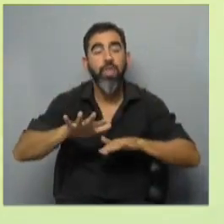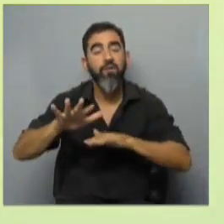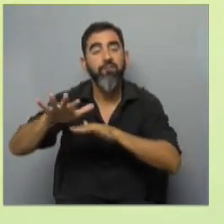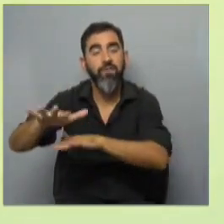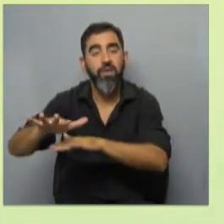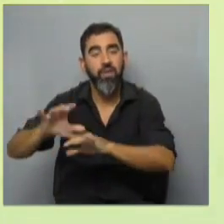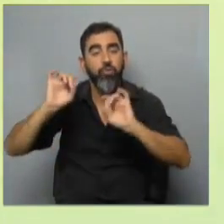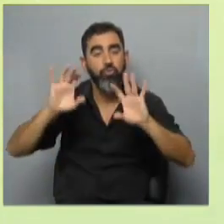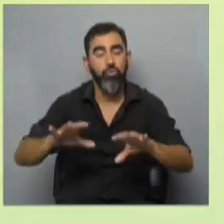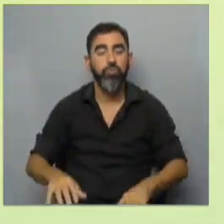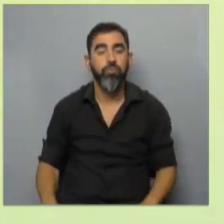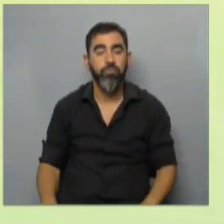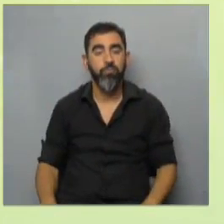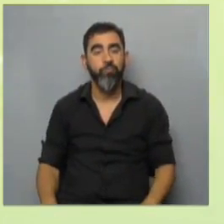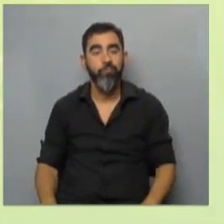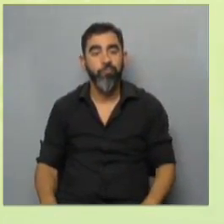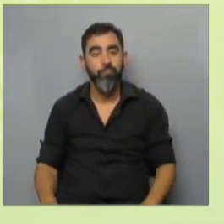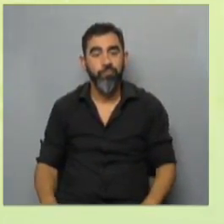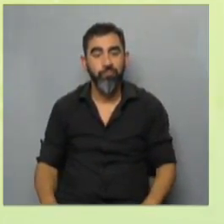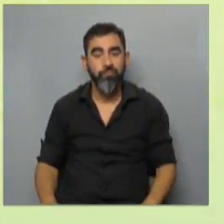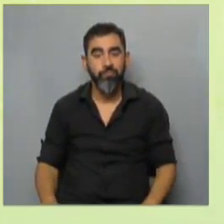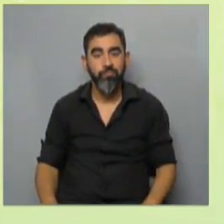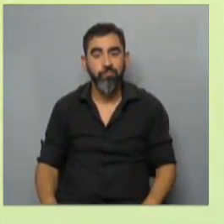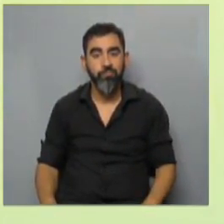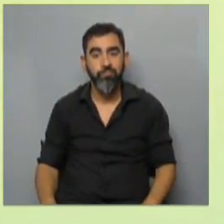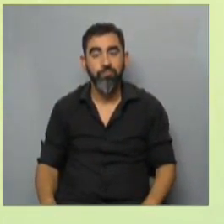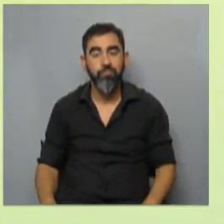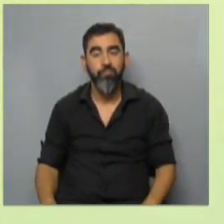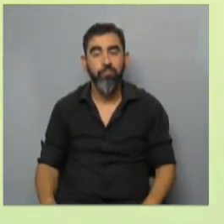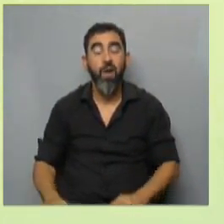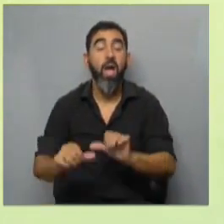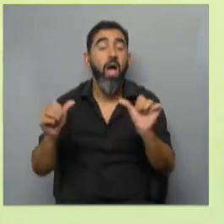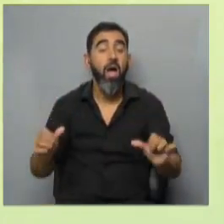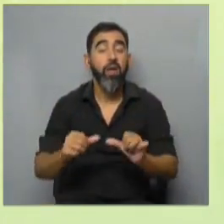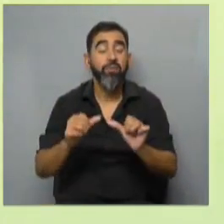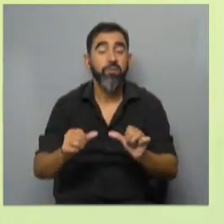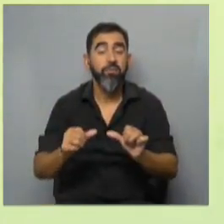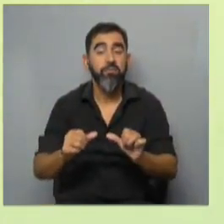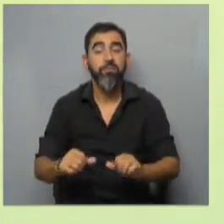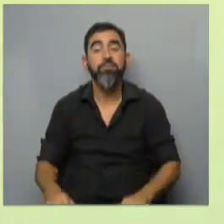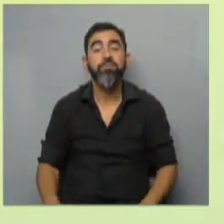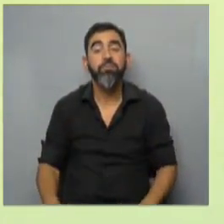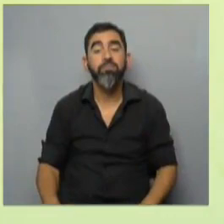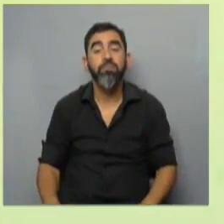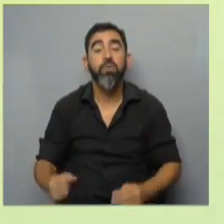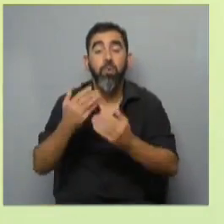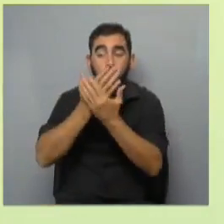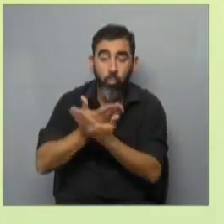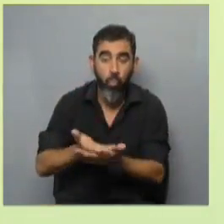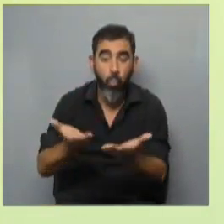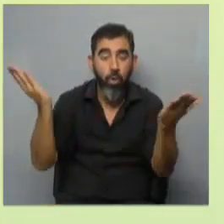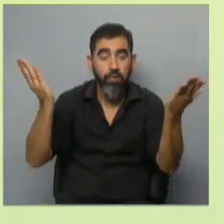solamente y gratamente el nombre no menor lo que hace es mostrar a